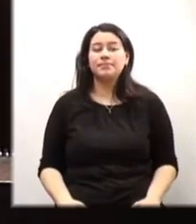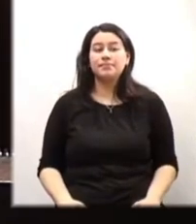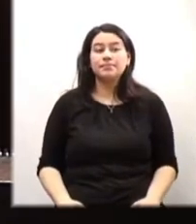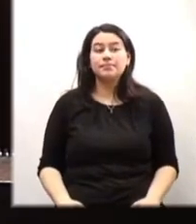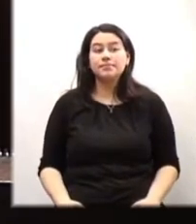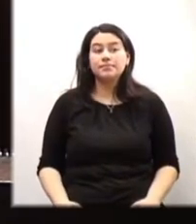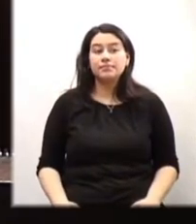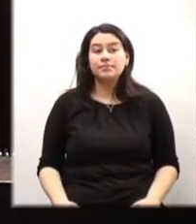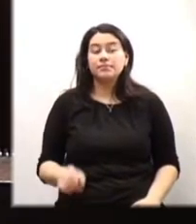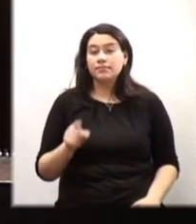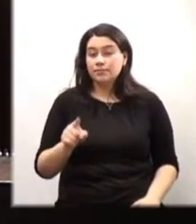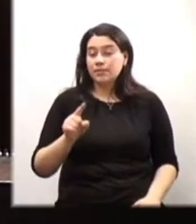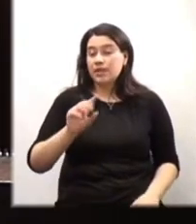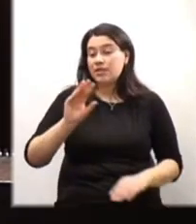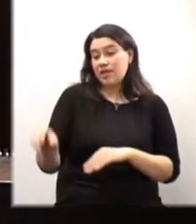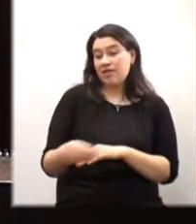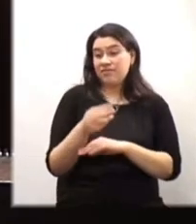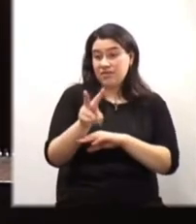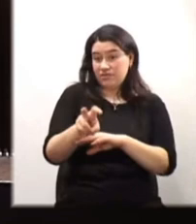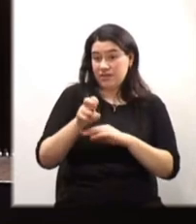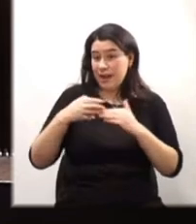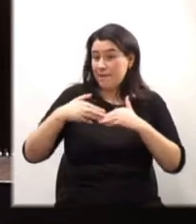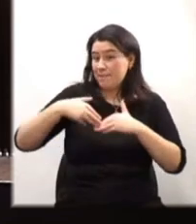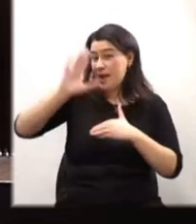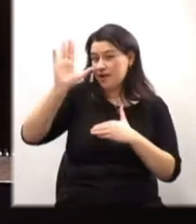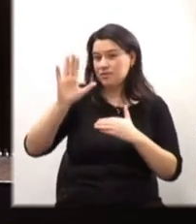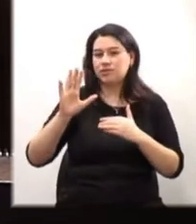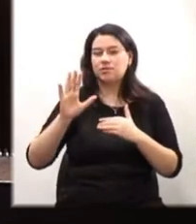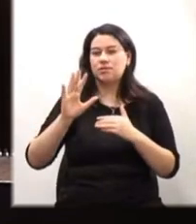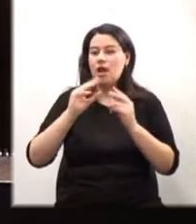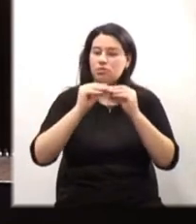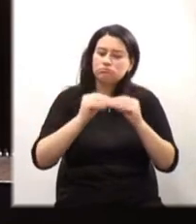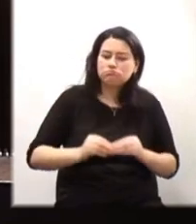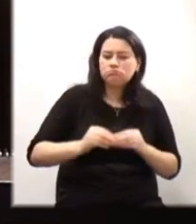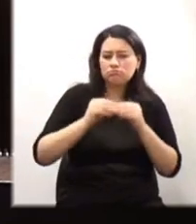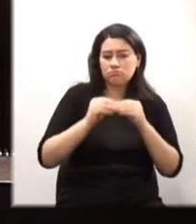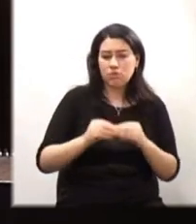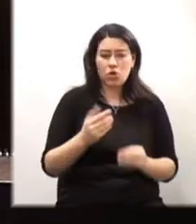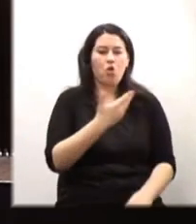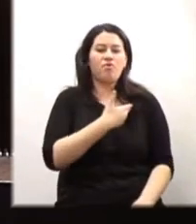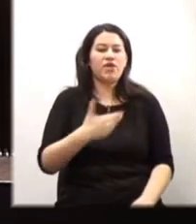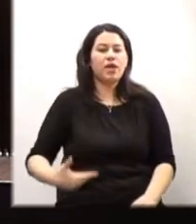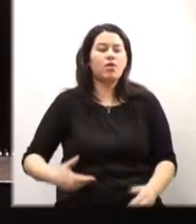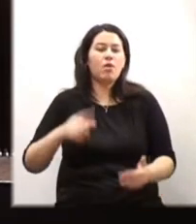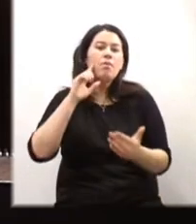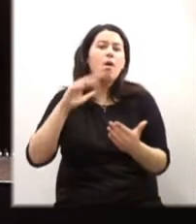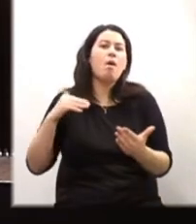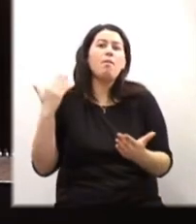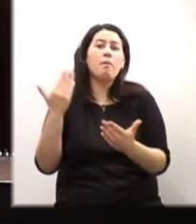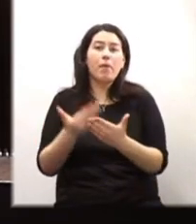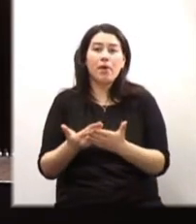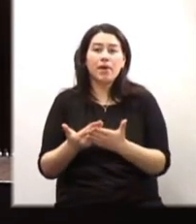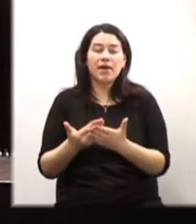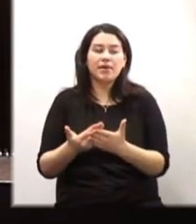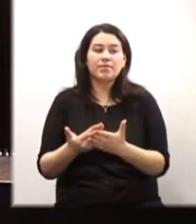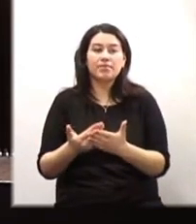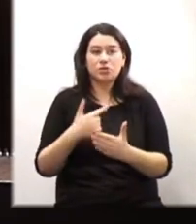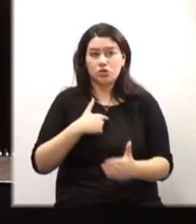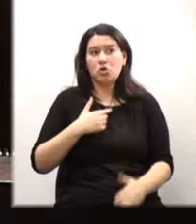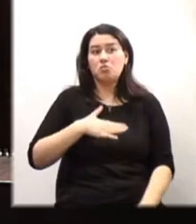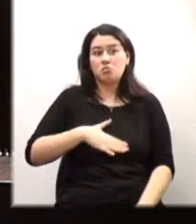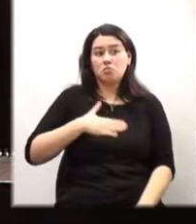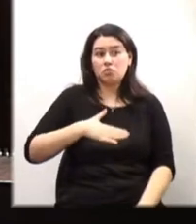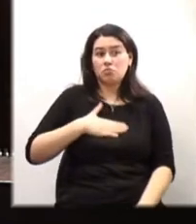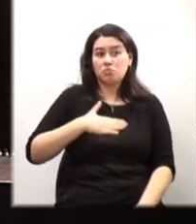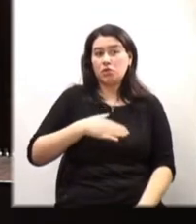Y en ese marco de déficit fiscal muy superior a las estimaciones, el gobierno propone, y yo coincido